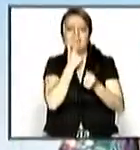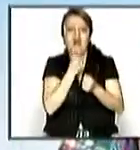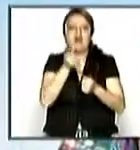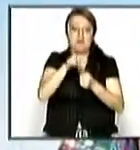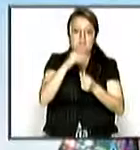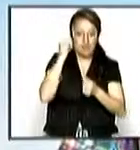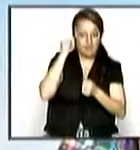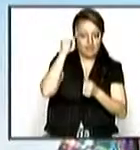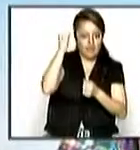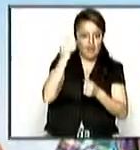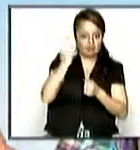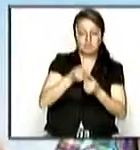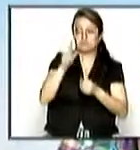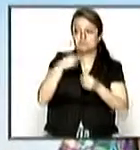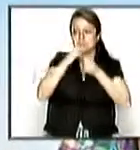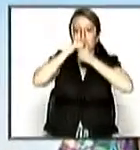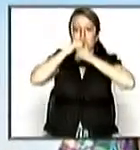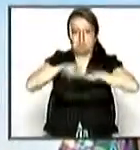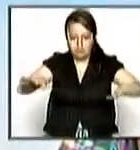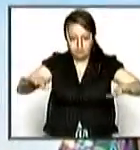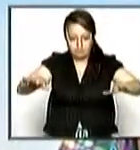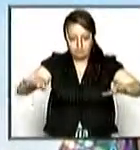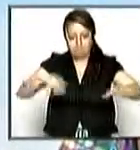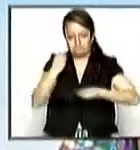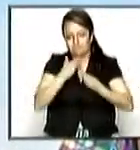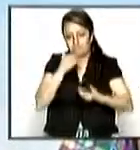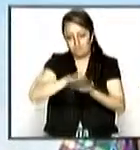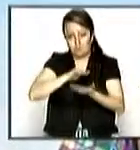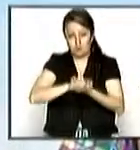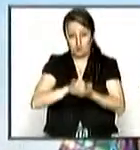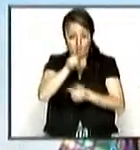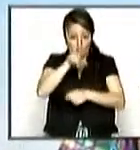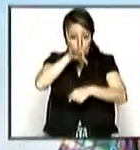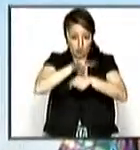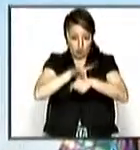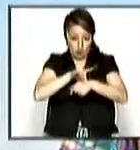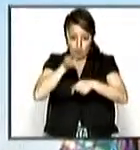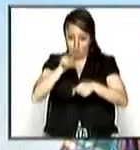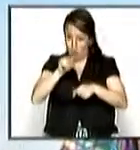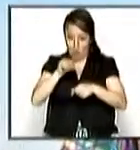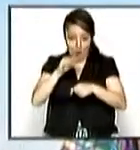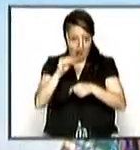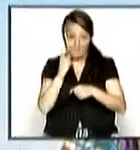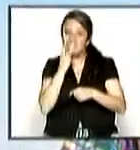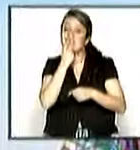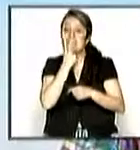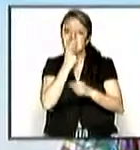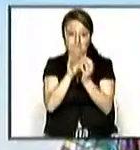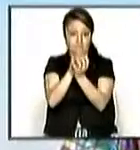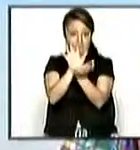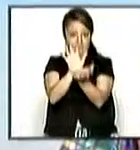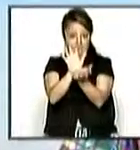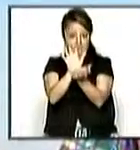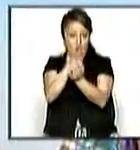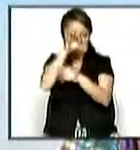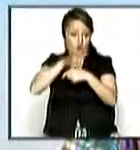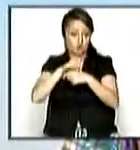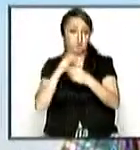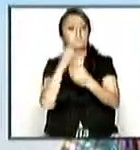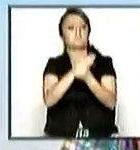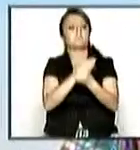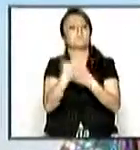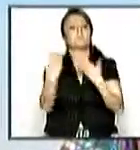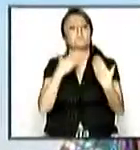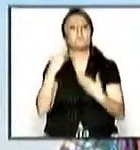una cosa: el médico que no le abra la boca a un paciente, le queda medio paciente sin examinar. Y la boca la tiene el